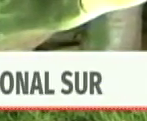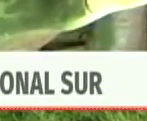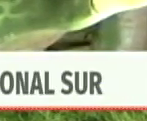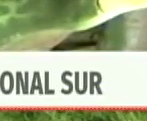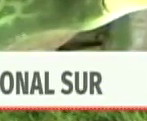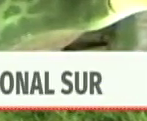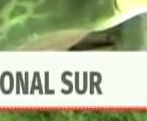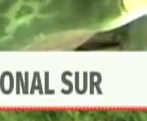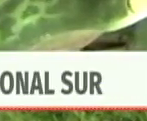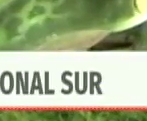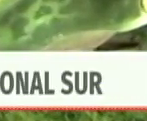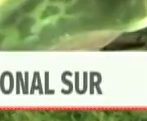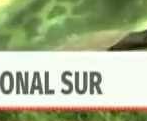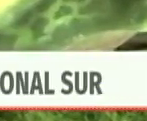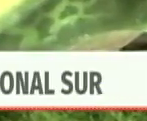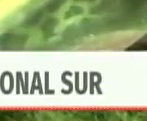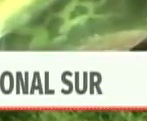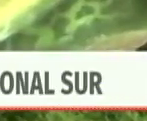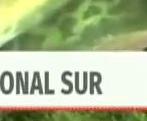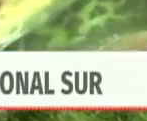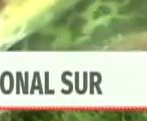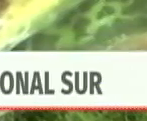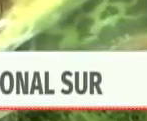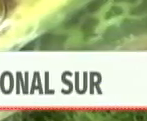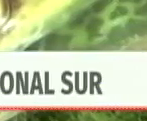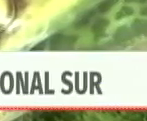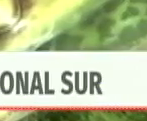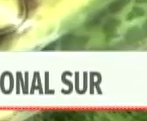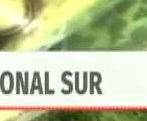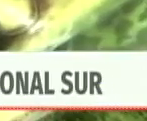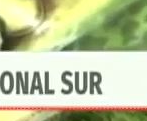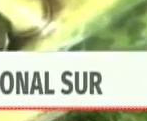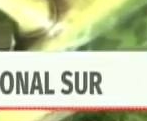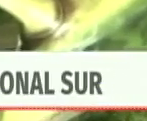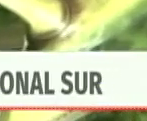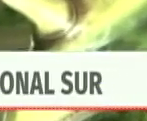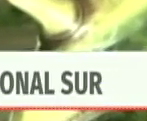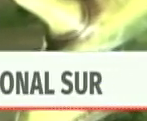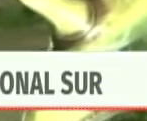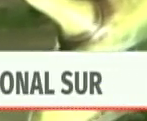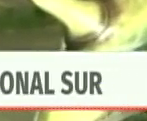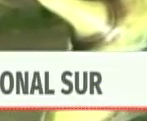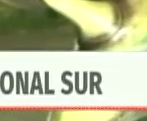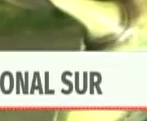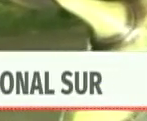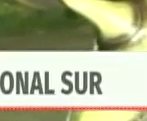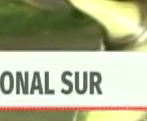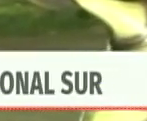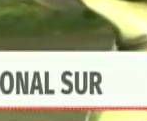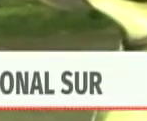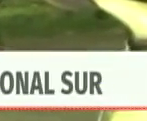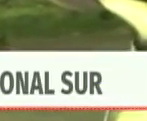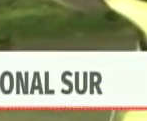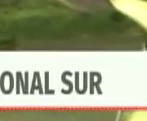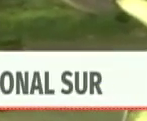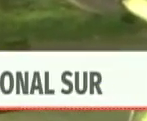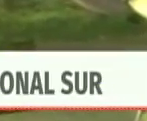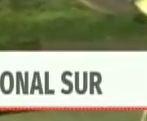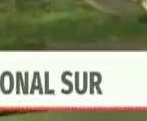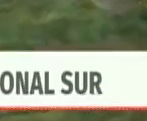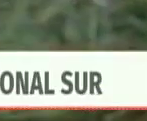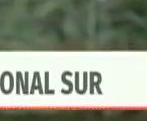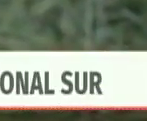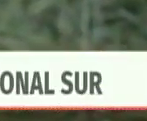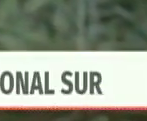aparato económico, que es el motor del turismo, que forma parte de la agenda económica bolivariana, y así lo ha hecho